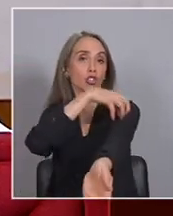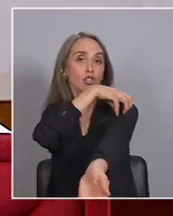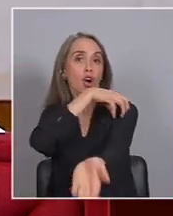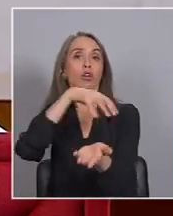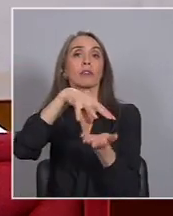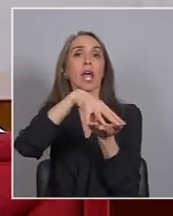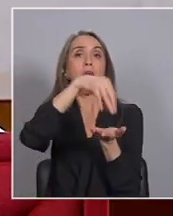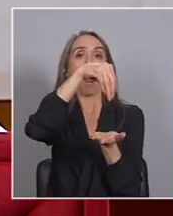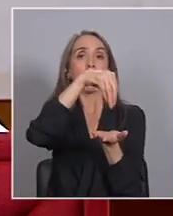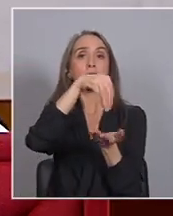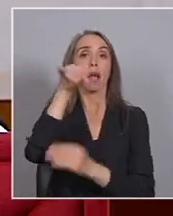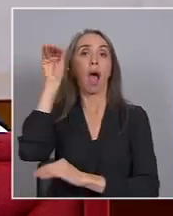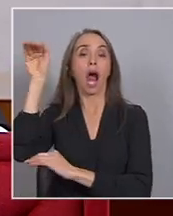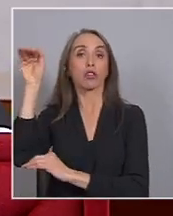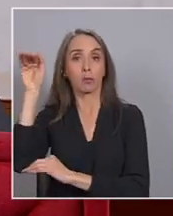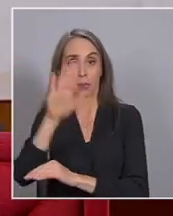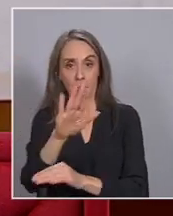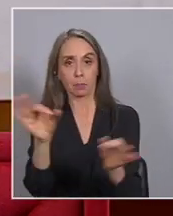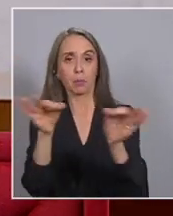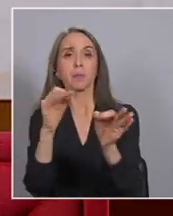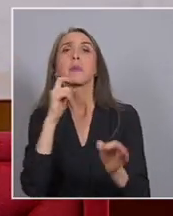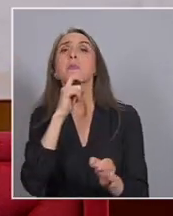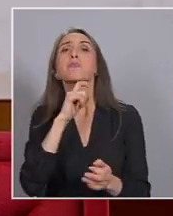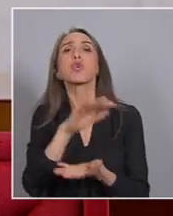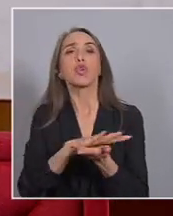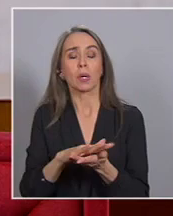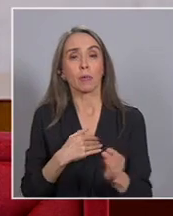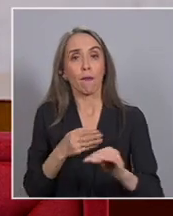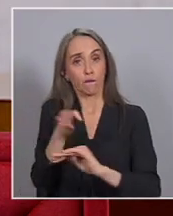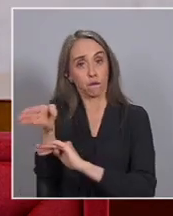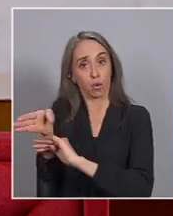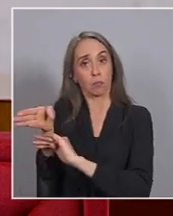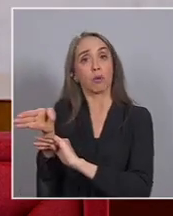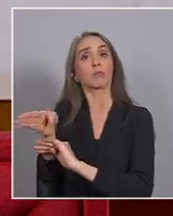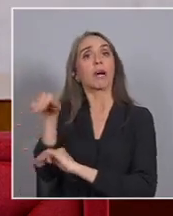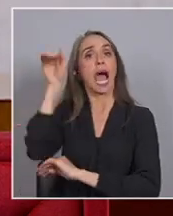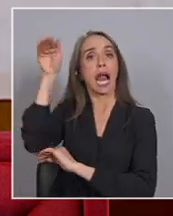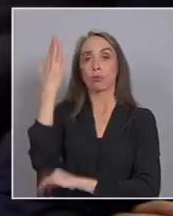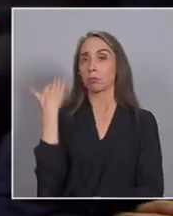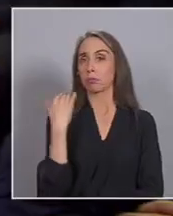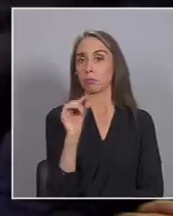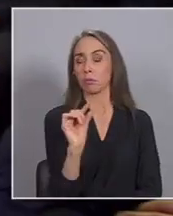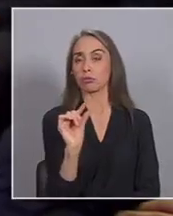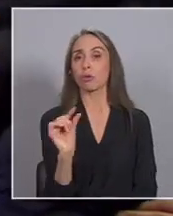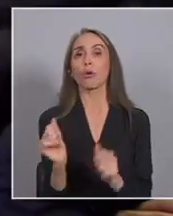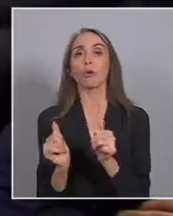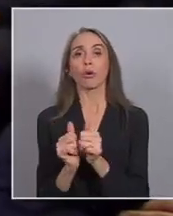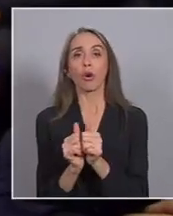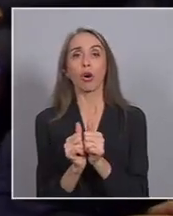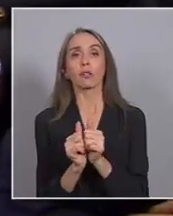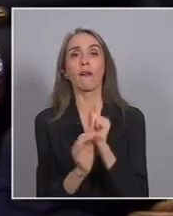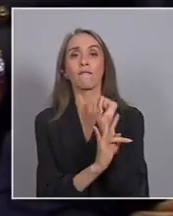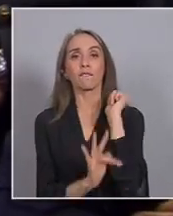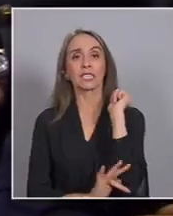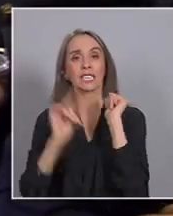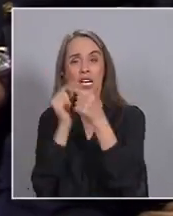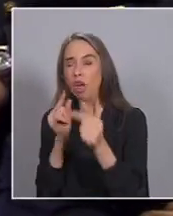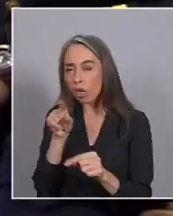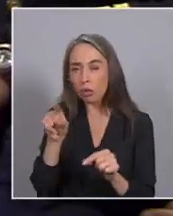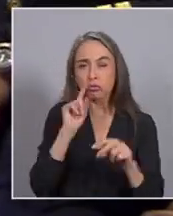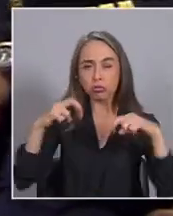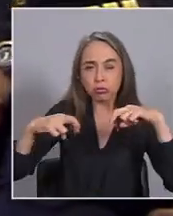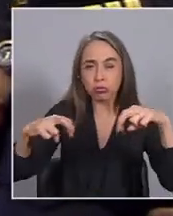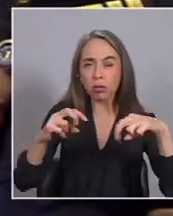y Alto Hospicio. Déjenme darles un ejemplo. Estuvimos en Alto Hospicio hace poco con nuestro fiscal nacional. ¿Está por aquí el